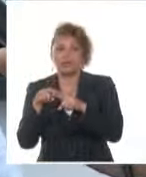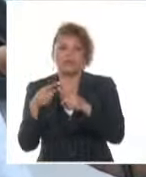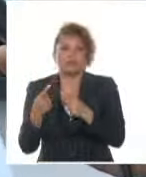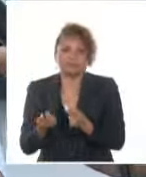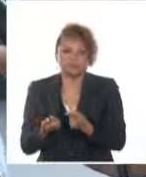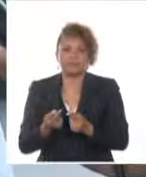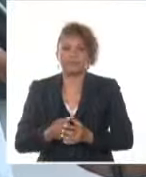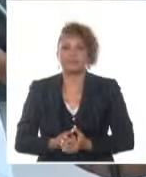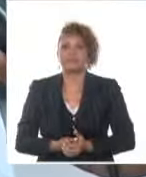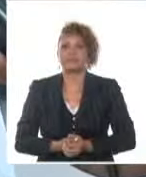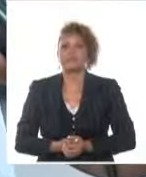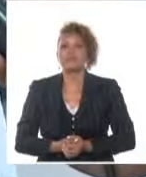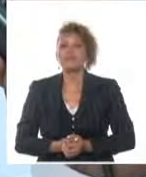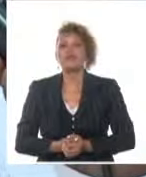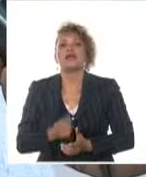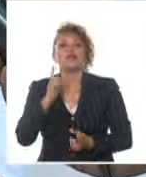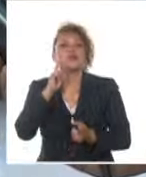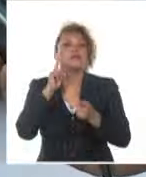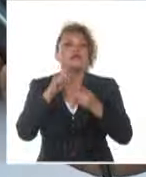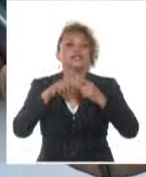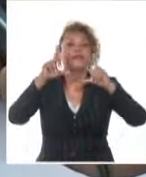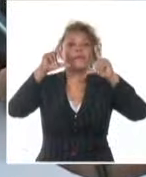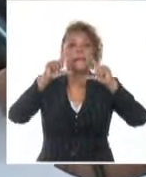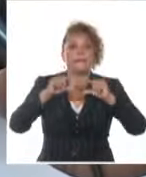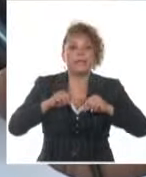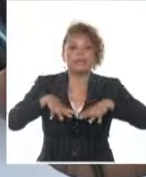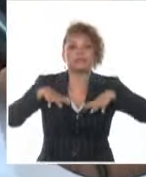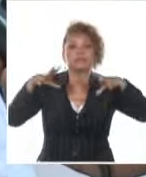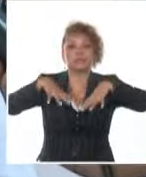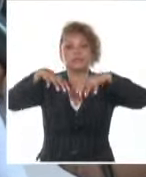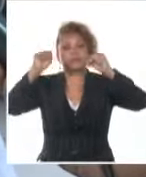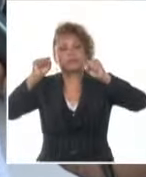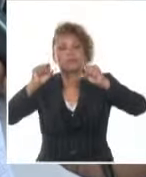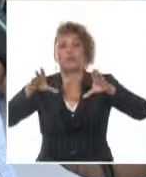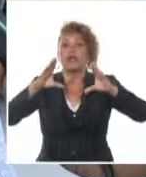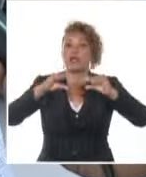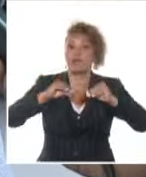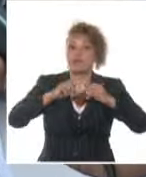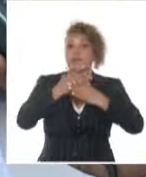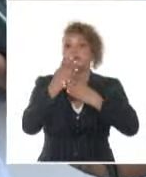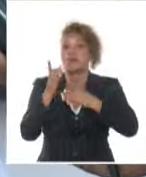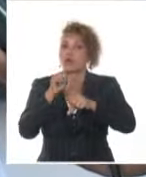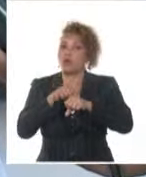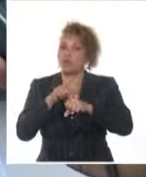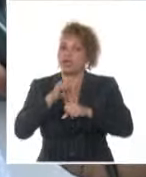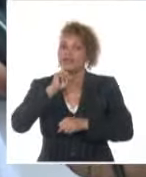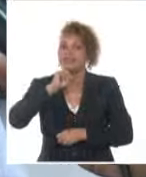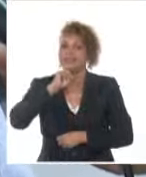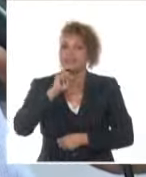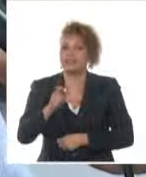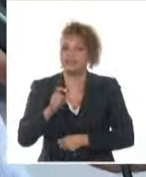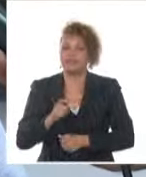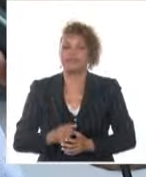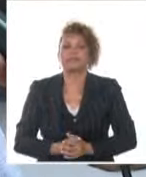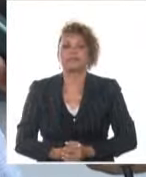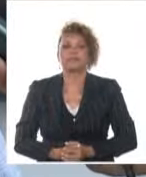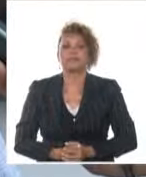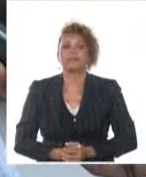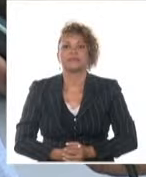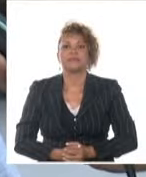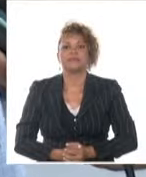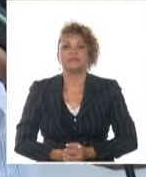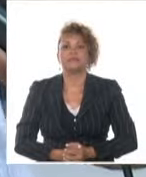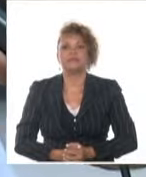que estamos haciendo, que se reduzcan las afectaciones en la noche y en la madrugada, que son horarios, es un horario muy sensible para